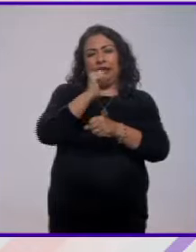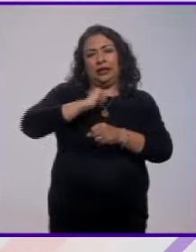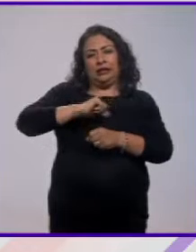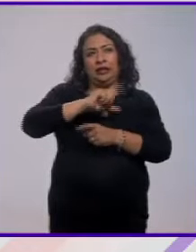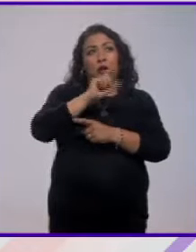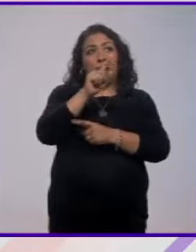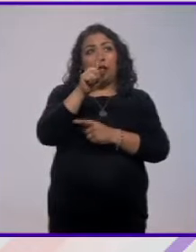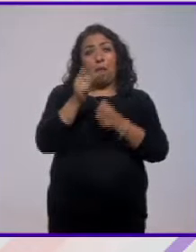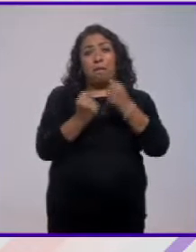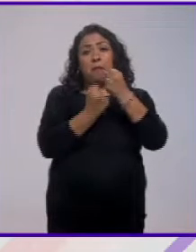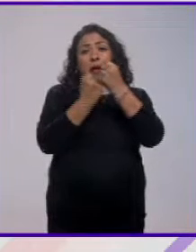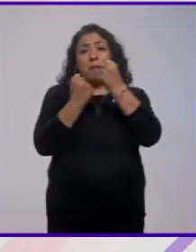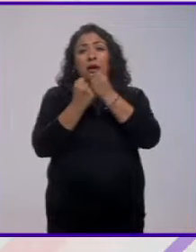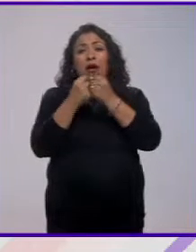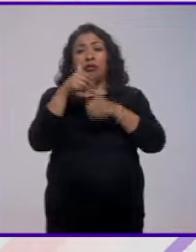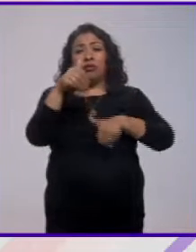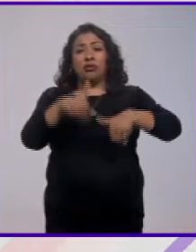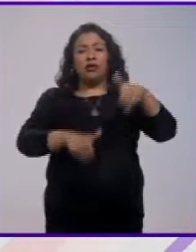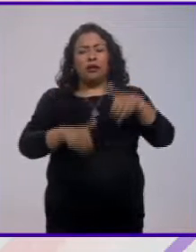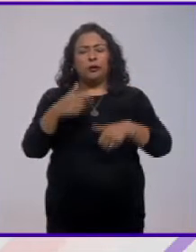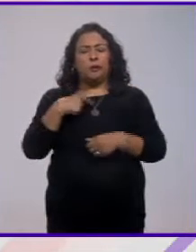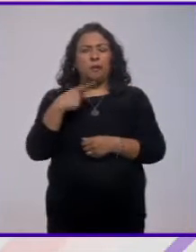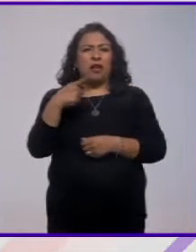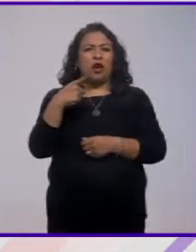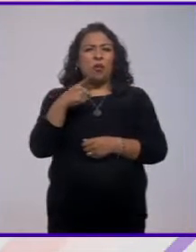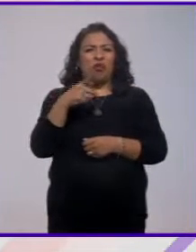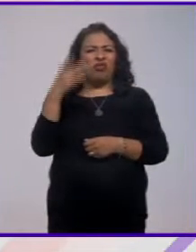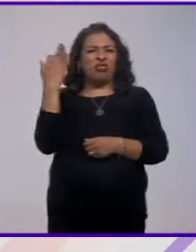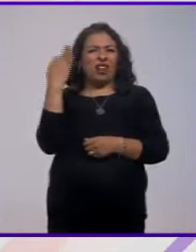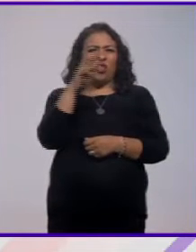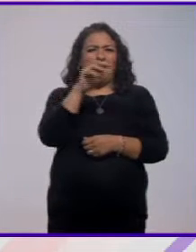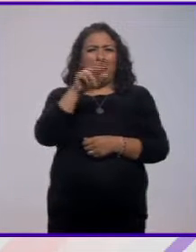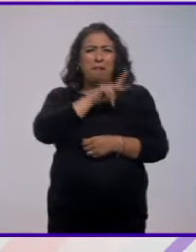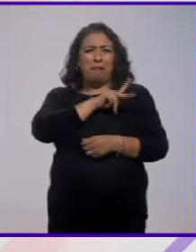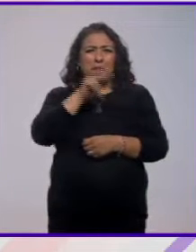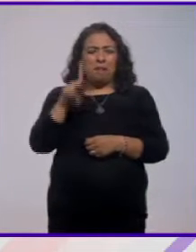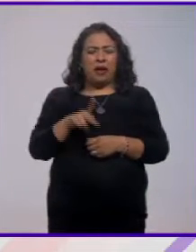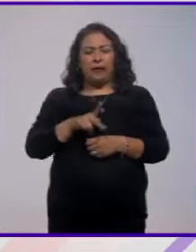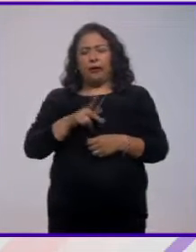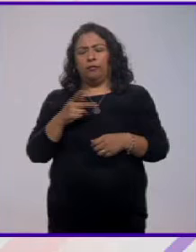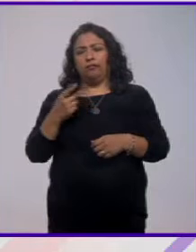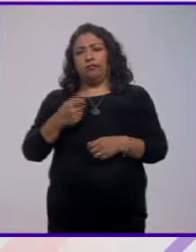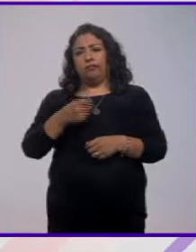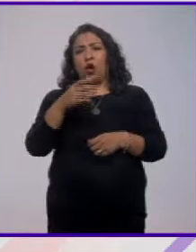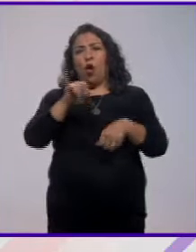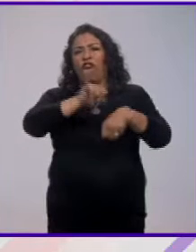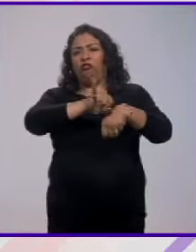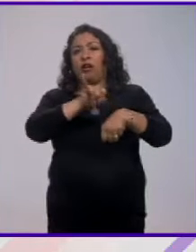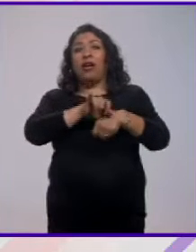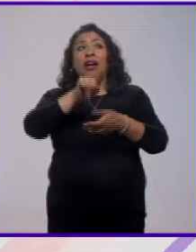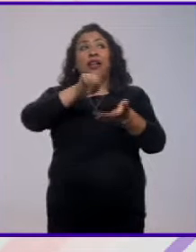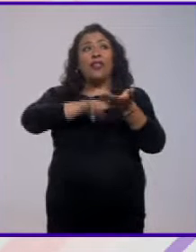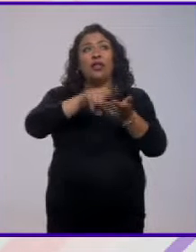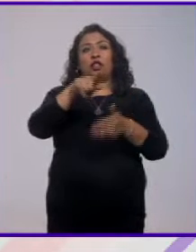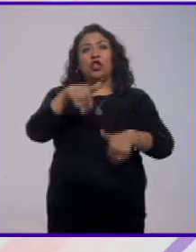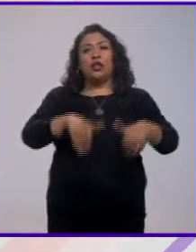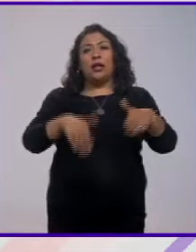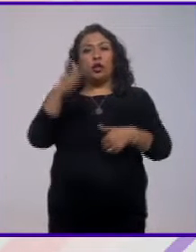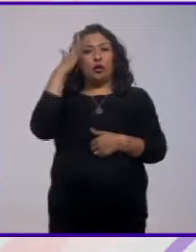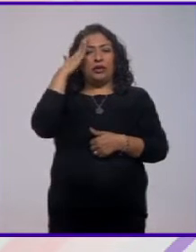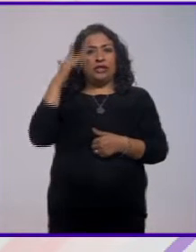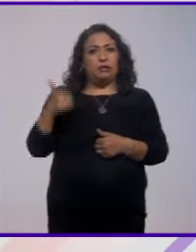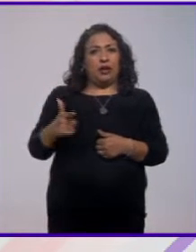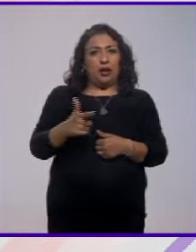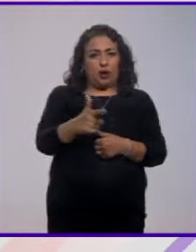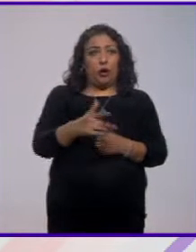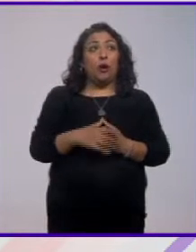de la puesta en escena Maldito sea el traidor a su patria, que presenta la compañía eslovena Mladinsko en el Teatro Principal de